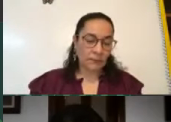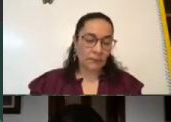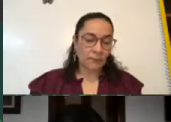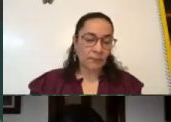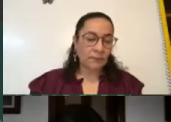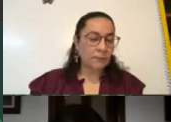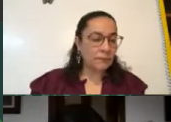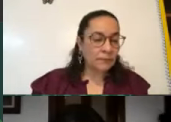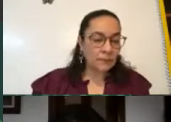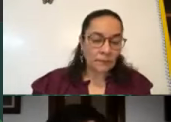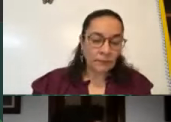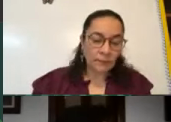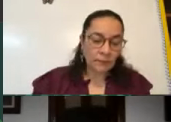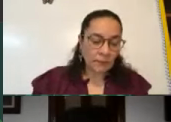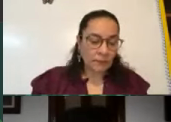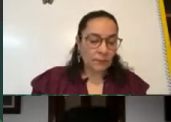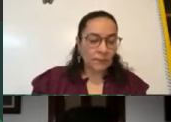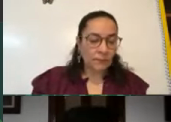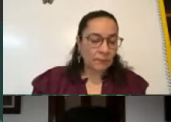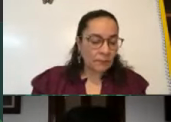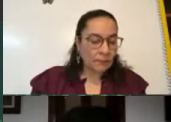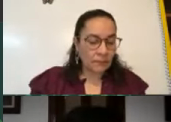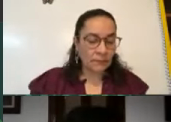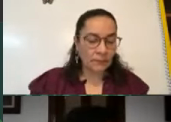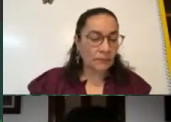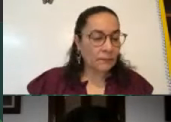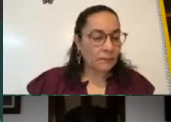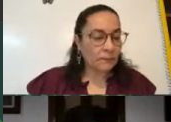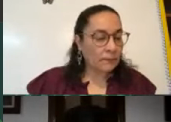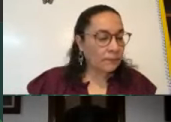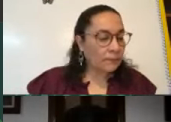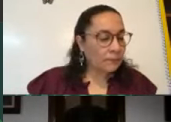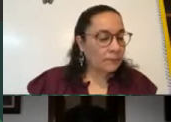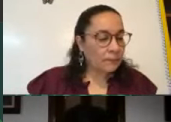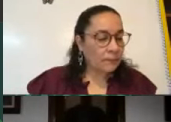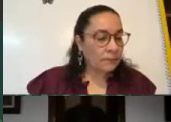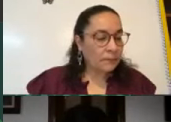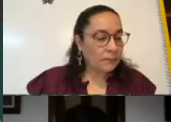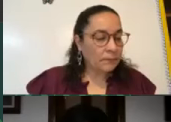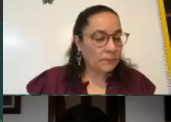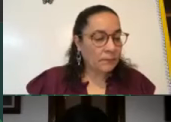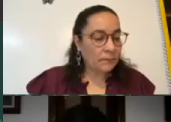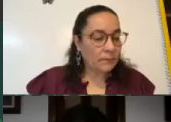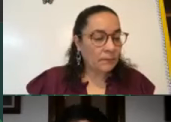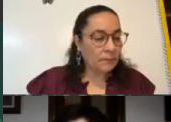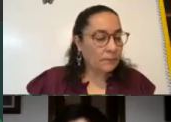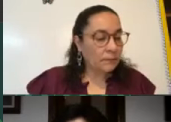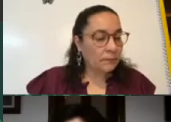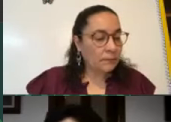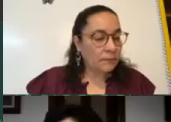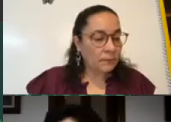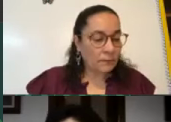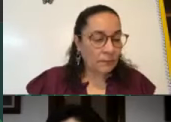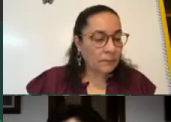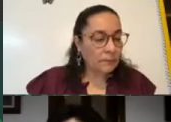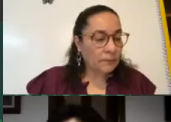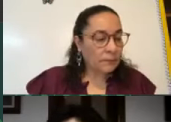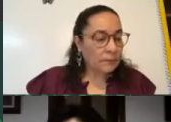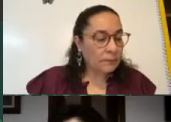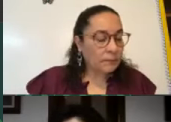contribuyentes. A este respecto, se dará continuidad e inclusive se incrementarán los beneficios para fortalecer